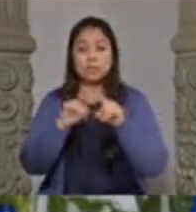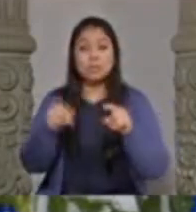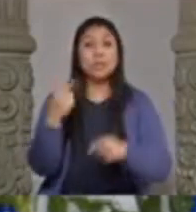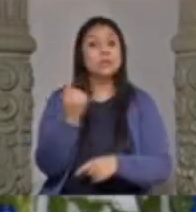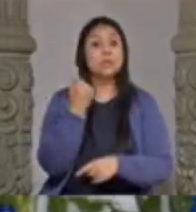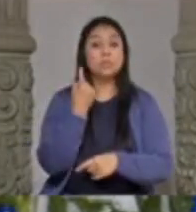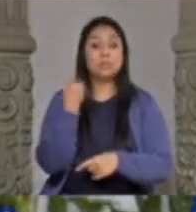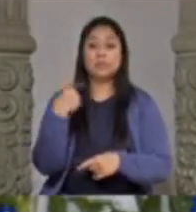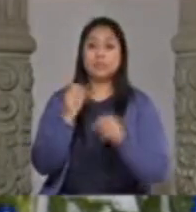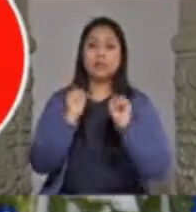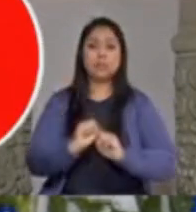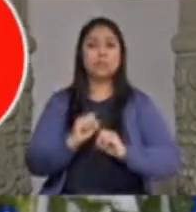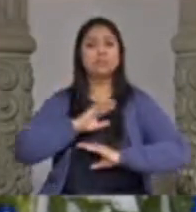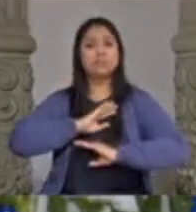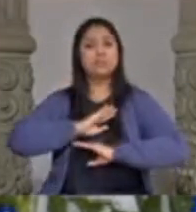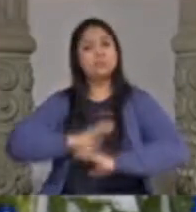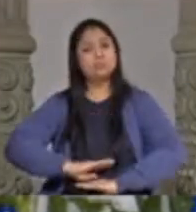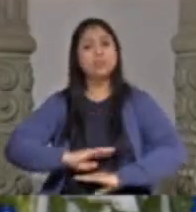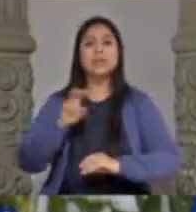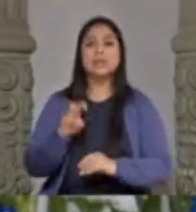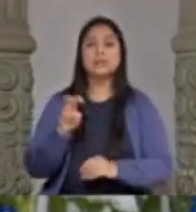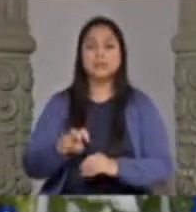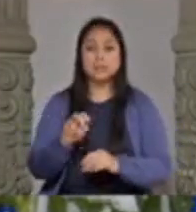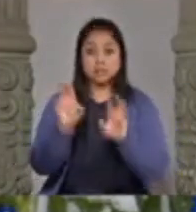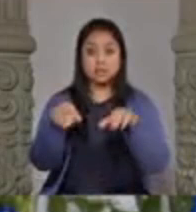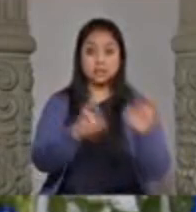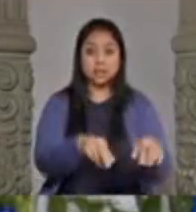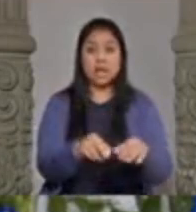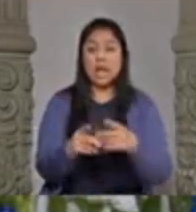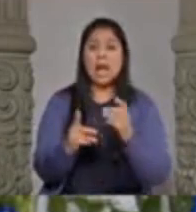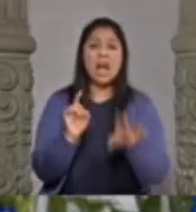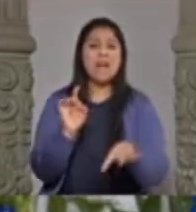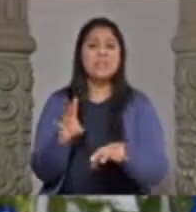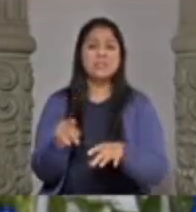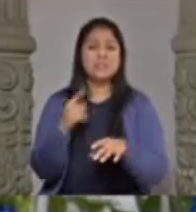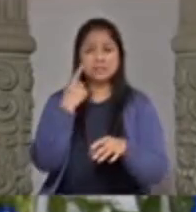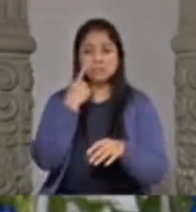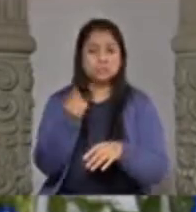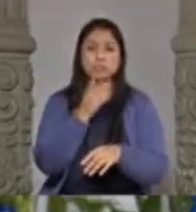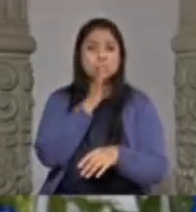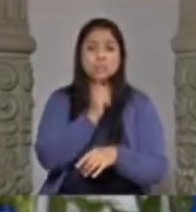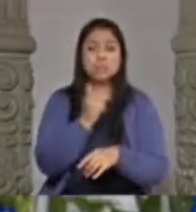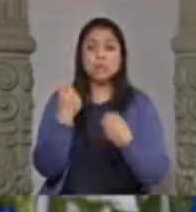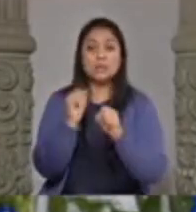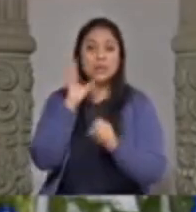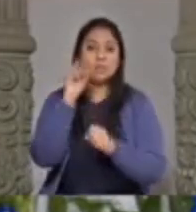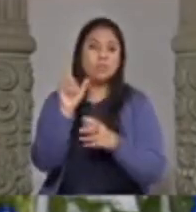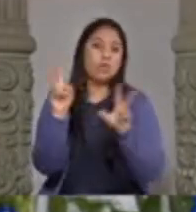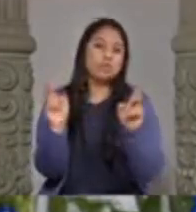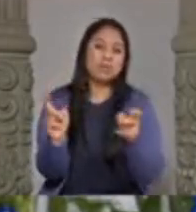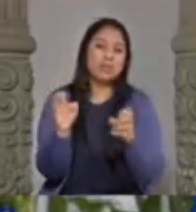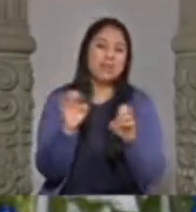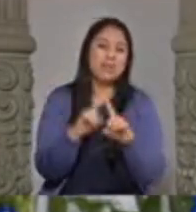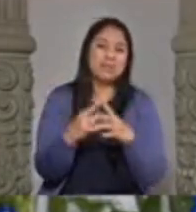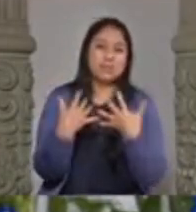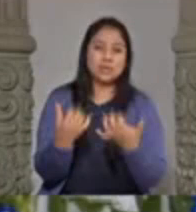poder suplir las necesidades de la gente que muchas veces se ve imposibilitada por cosas extraordinarias que no